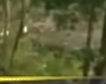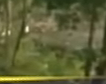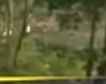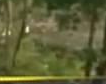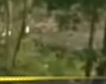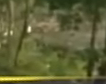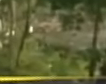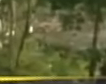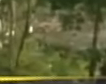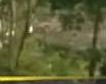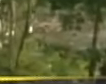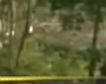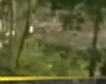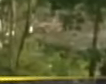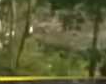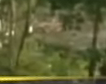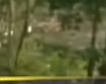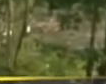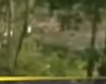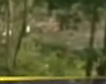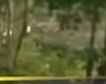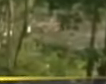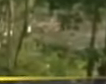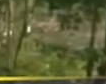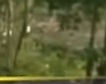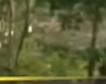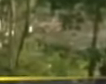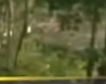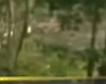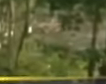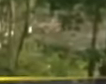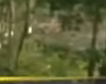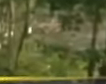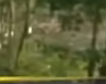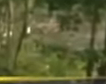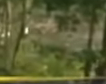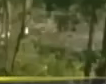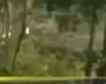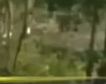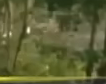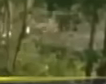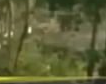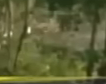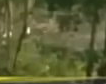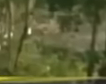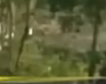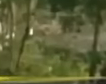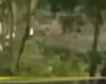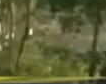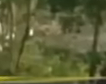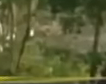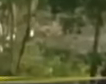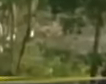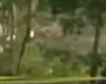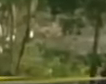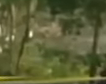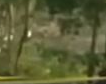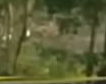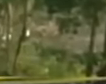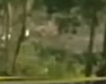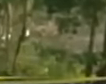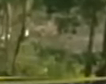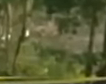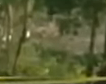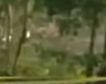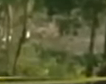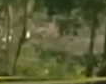importantes, lo decía el jefe de Estado, para la integración, para la cooperación, sobre todo para la integración regional. Distintos acuerdos se han discutido el día de hoy, distintas